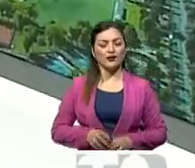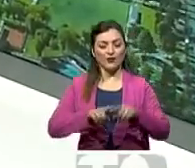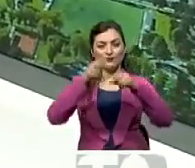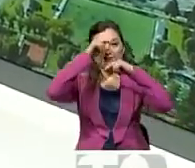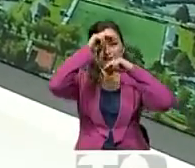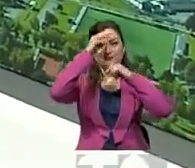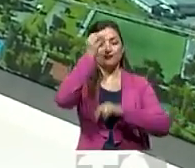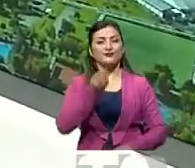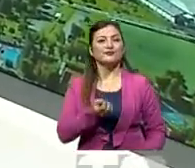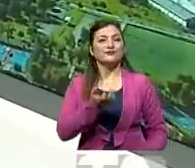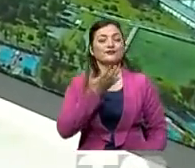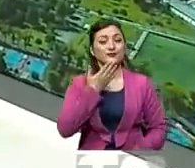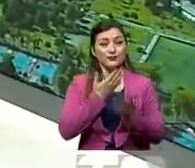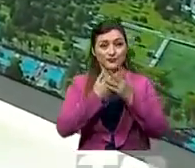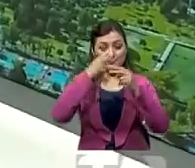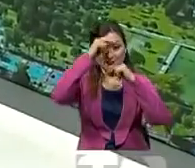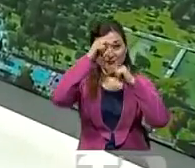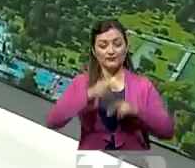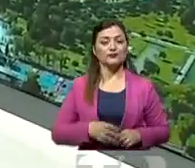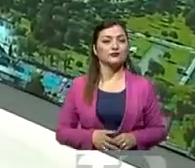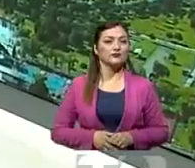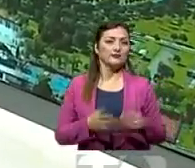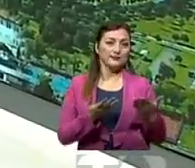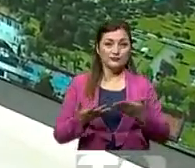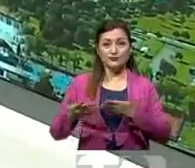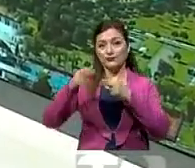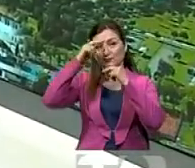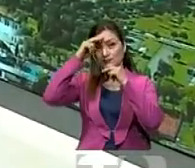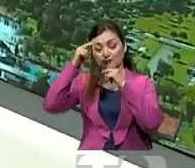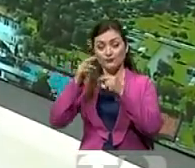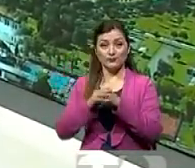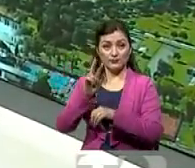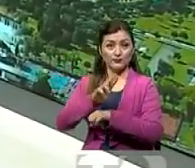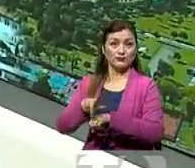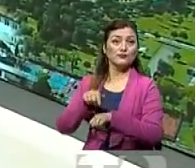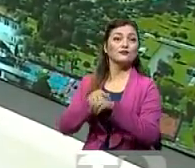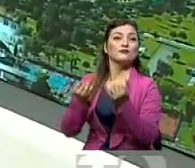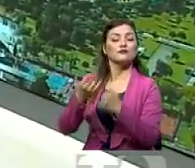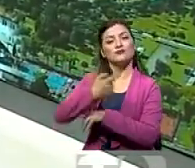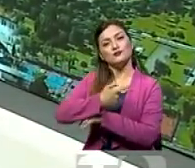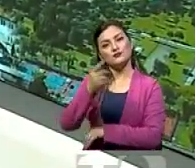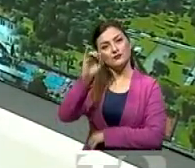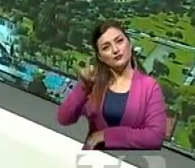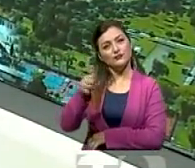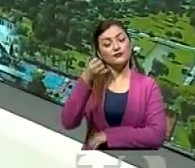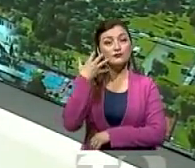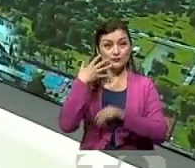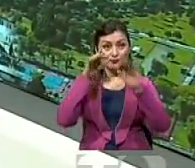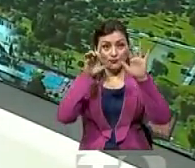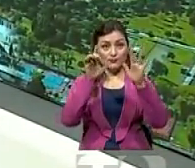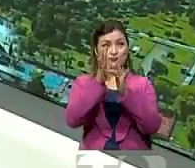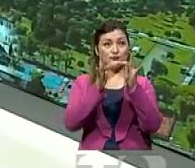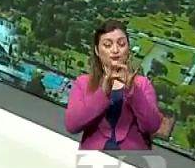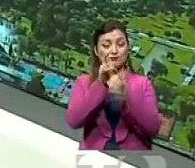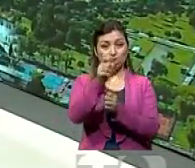Televidentes amigos, buenos días, gracias por estar junto a nosotros. Bienvenidos a su noticiero local de 24 horas en este jueves, ya 7 de abril